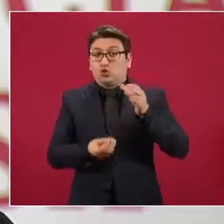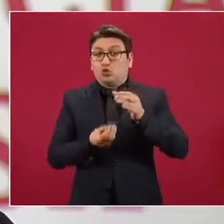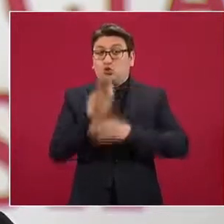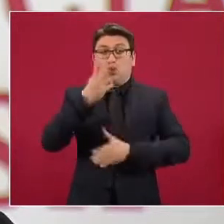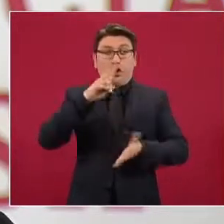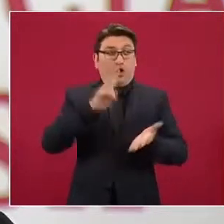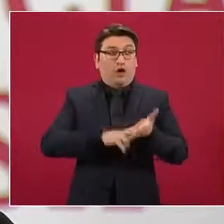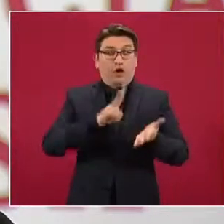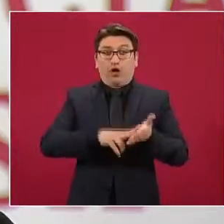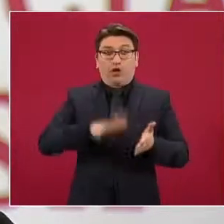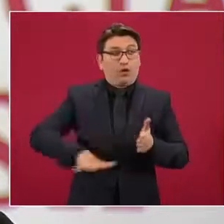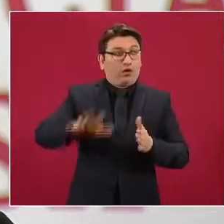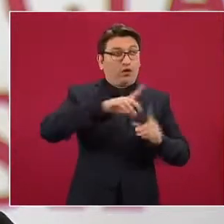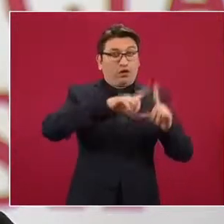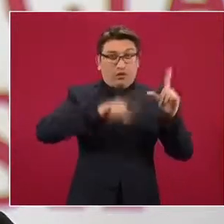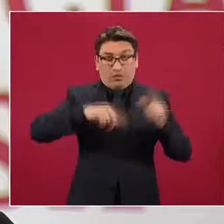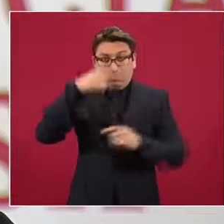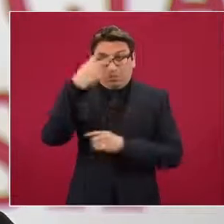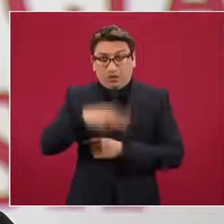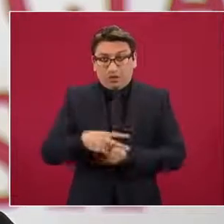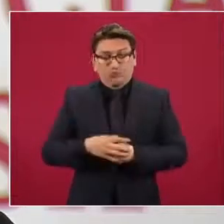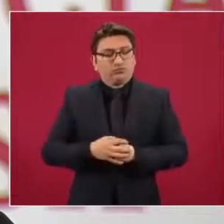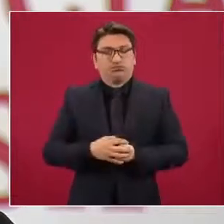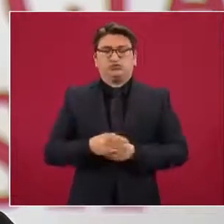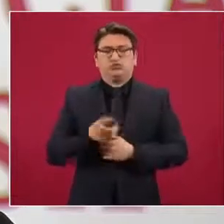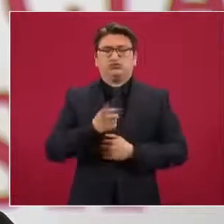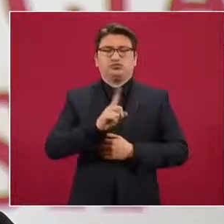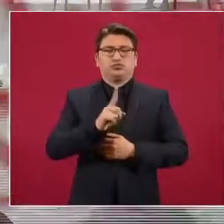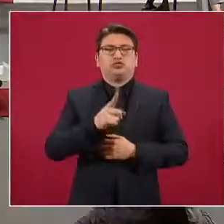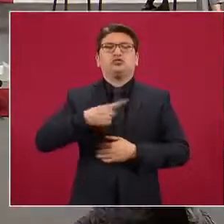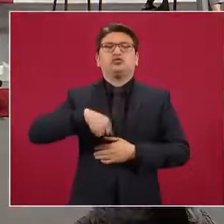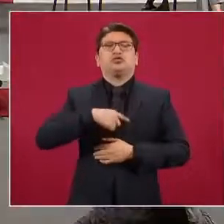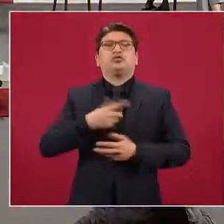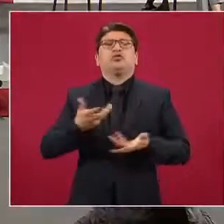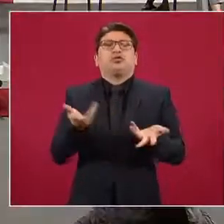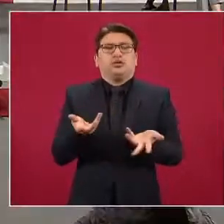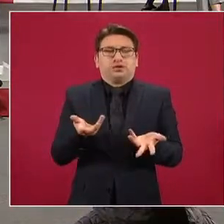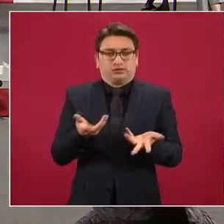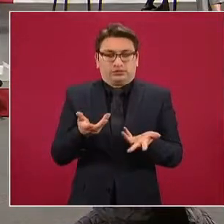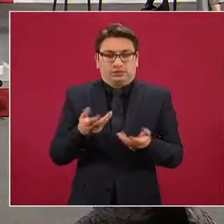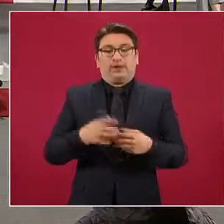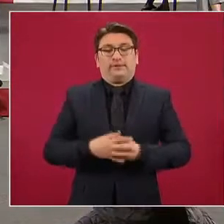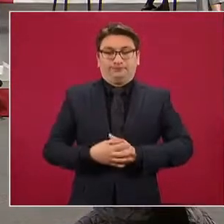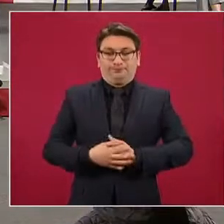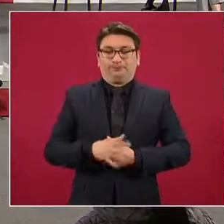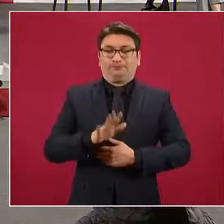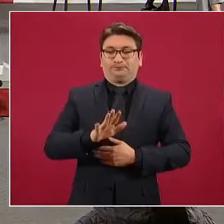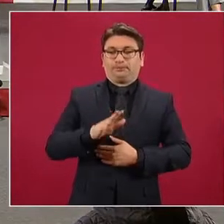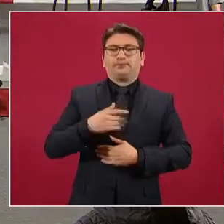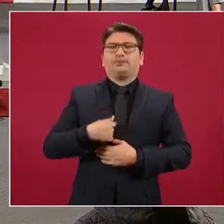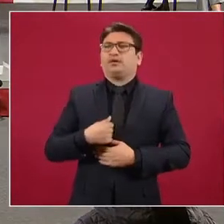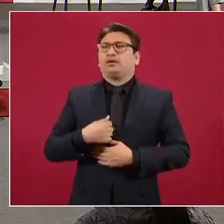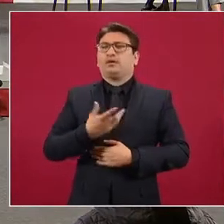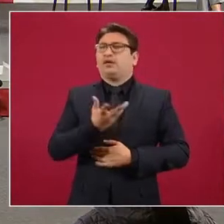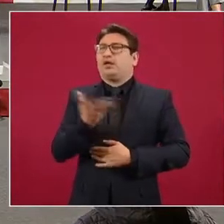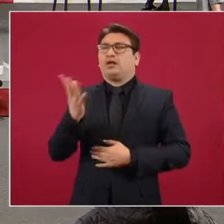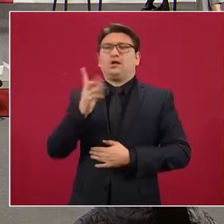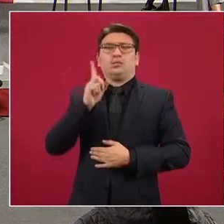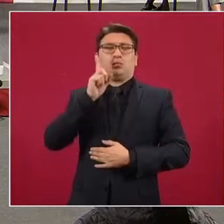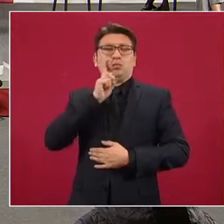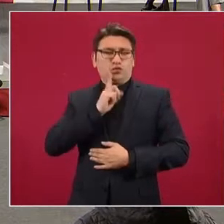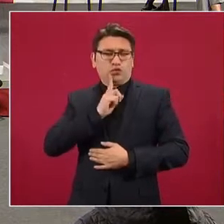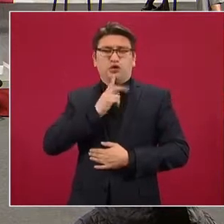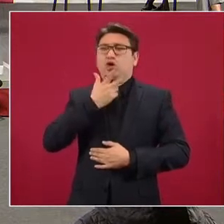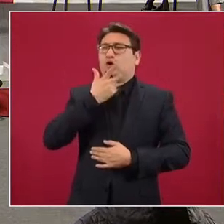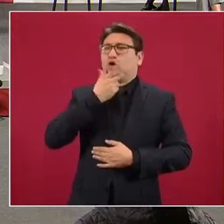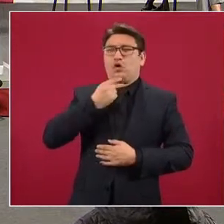la sociedad mexicana. Nosotros lo que hicimos fue convocar a las mexicanas y a los